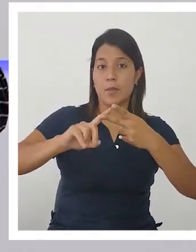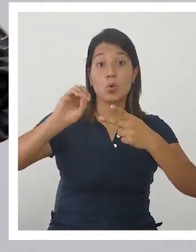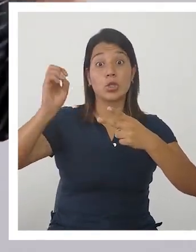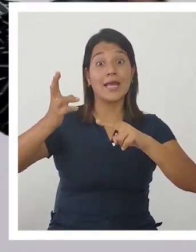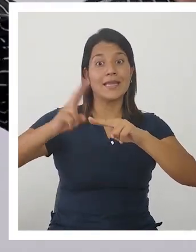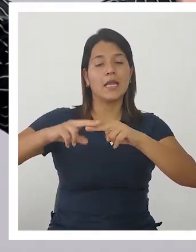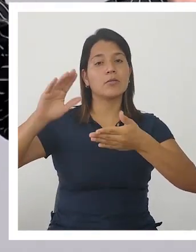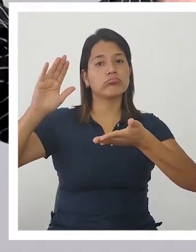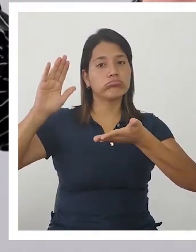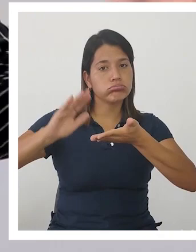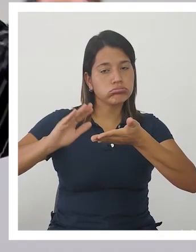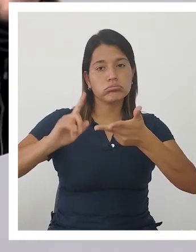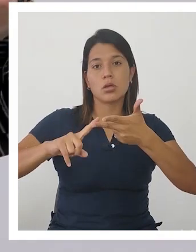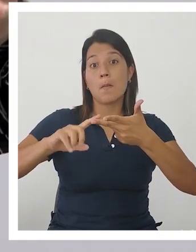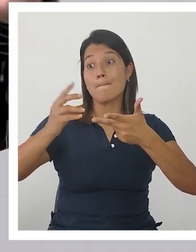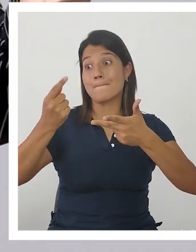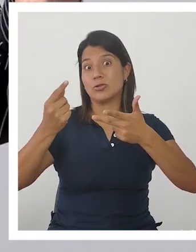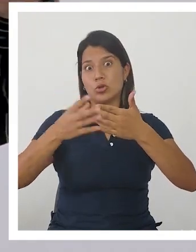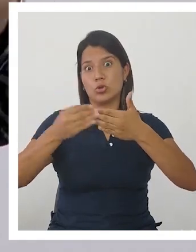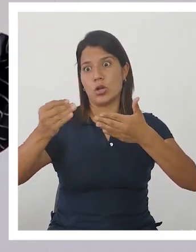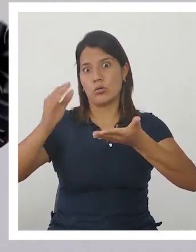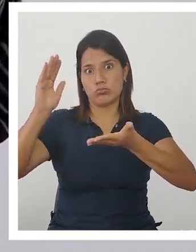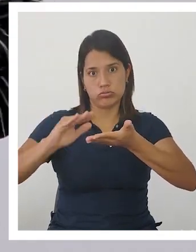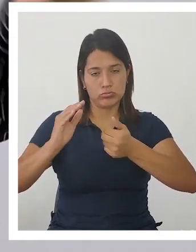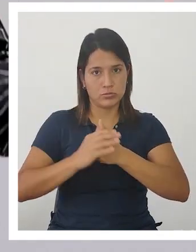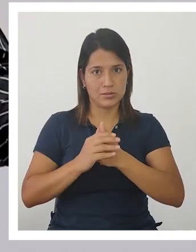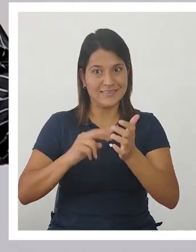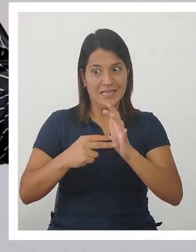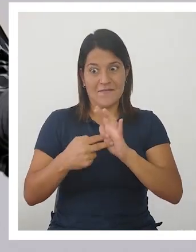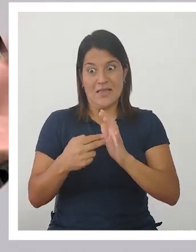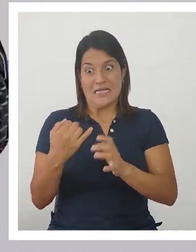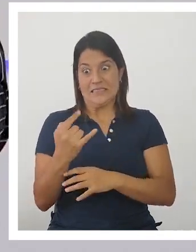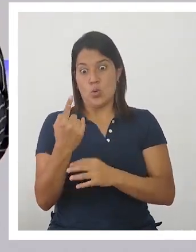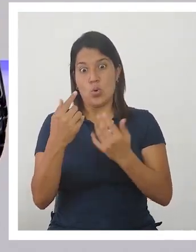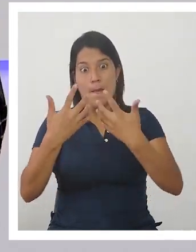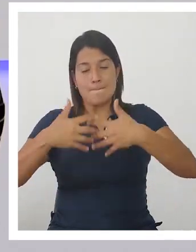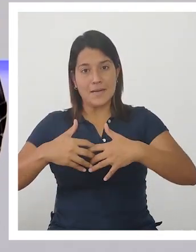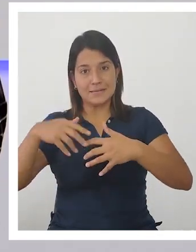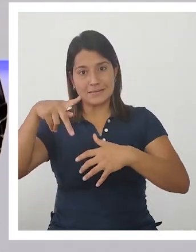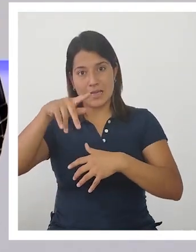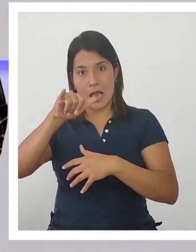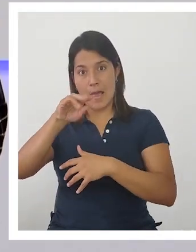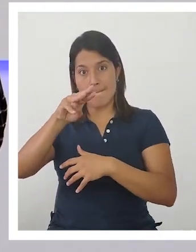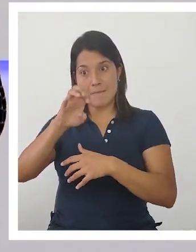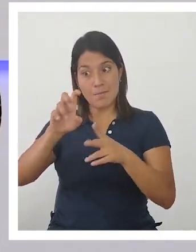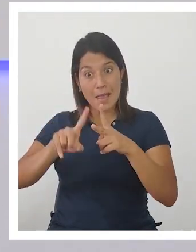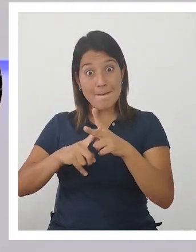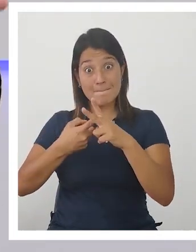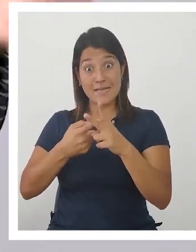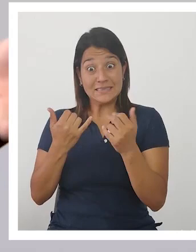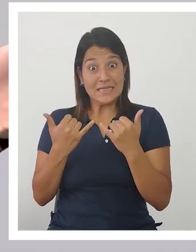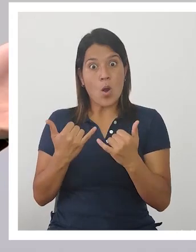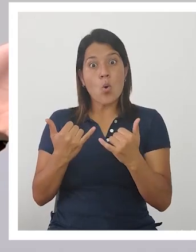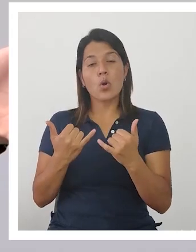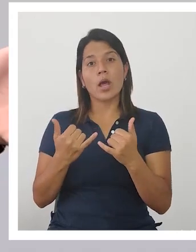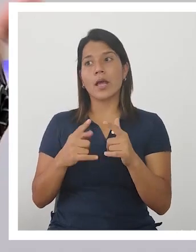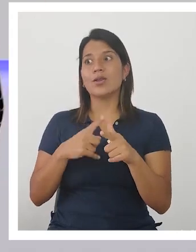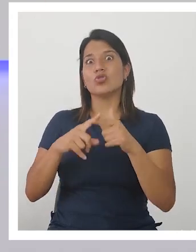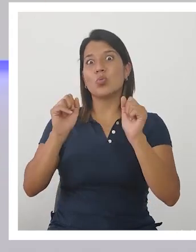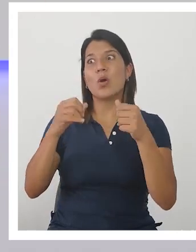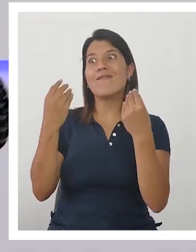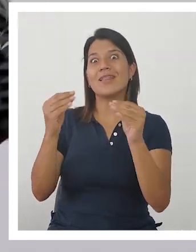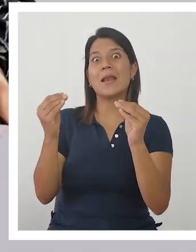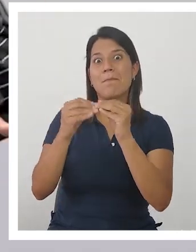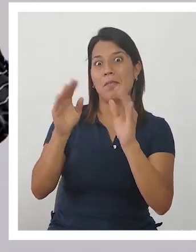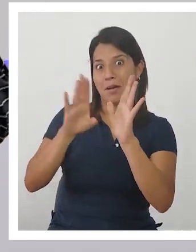decir que, wow, estaríamos empezando a gozar de productos más baratos en el supermercado, de servicios mucho más baratos, pero ¿hasta dónde los bancos van a querer